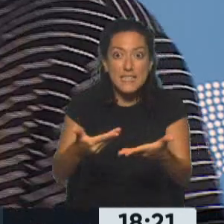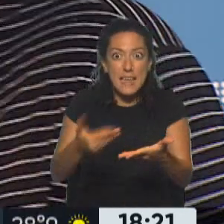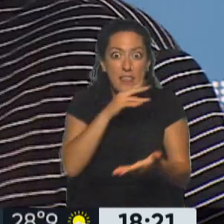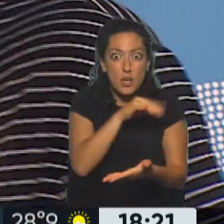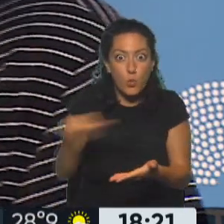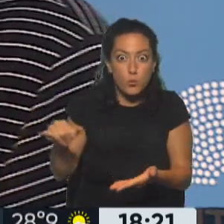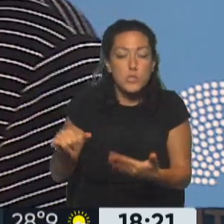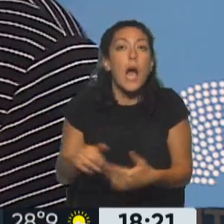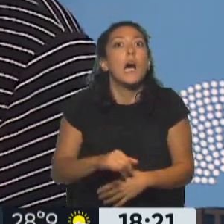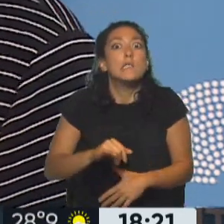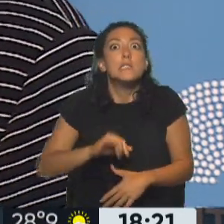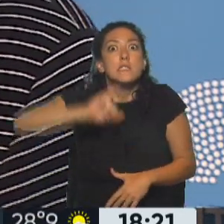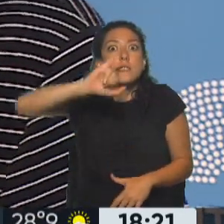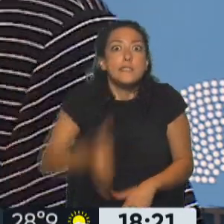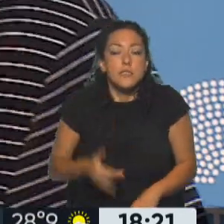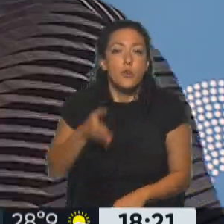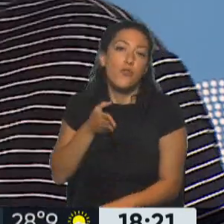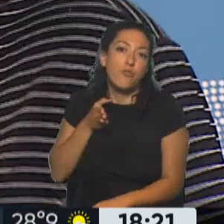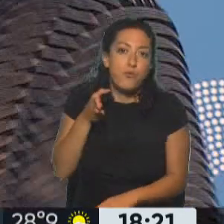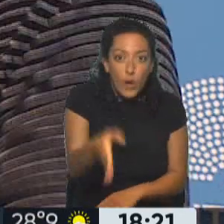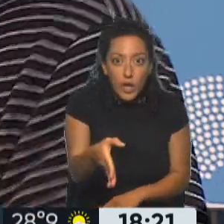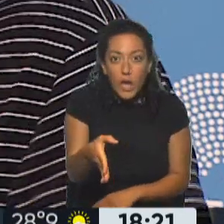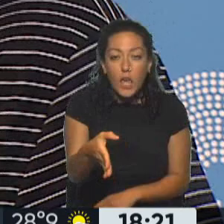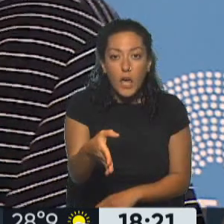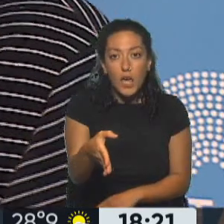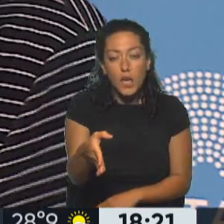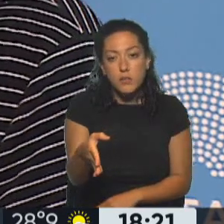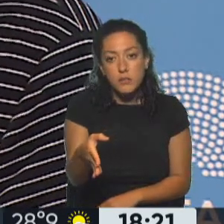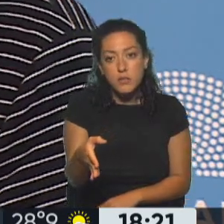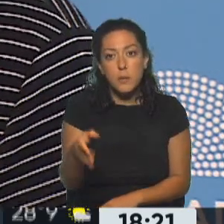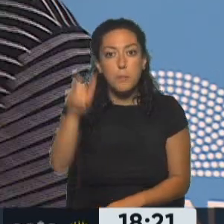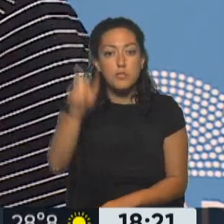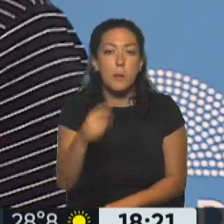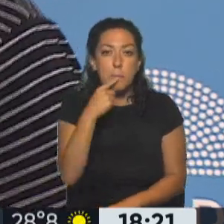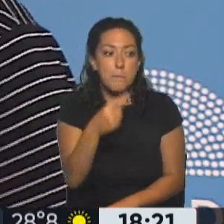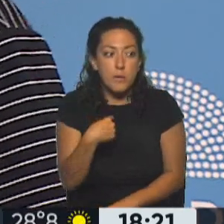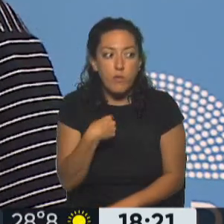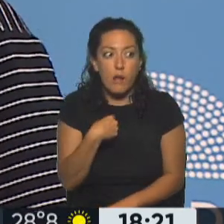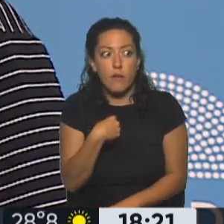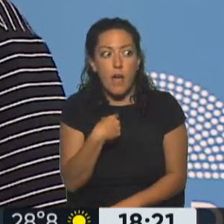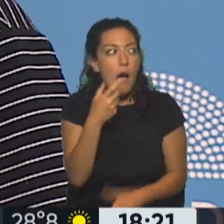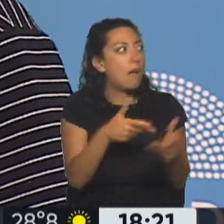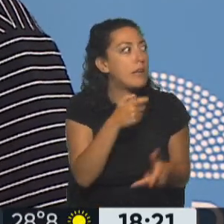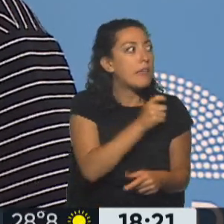yo fui y, digamos, ahí preguntaron quién quería hablar, y yo